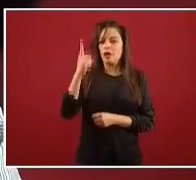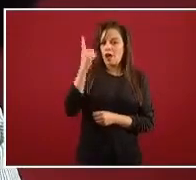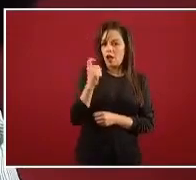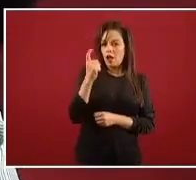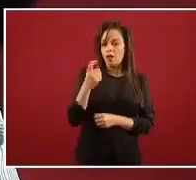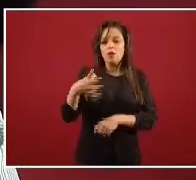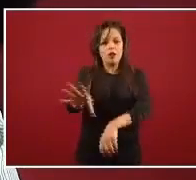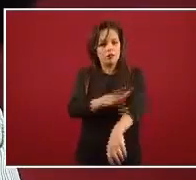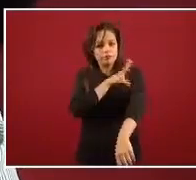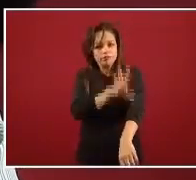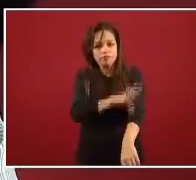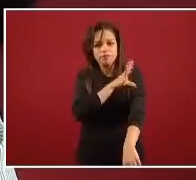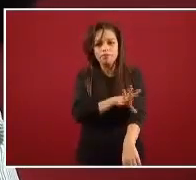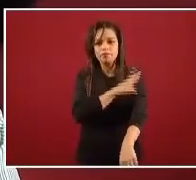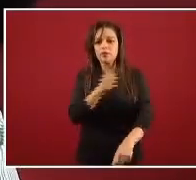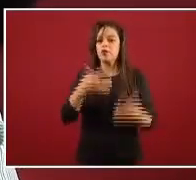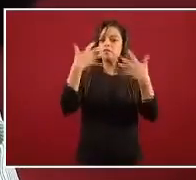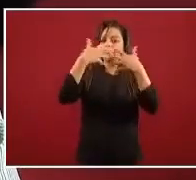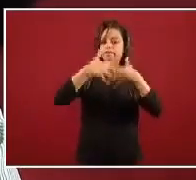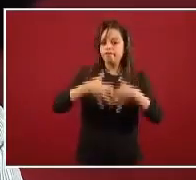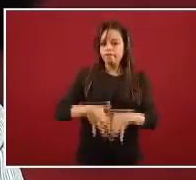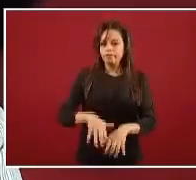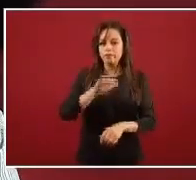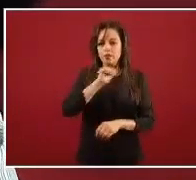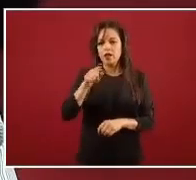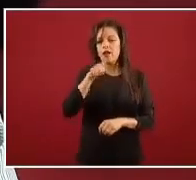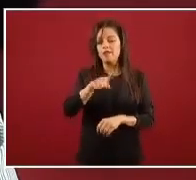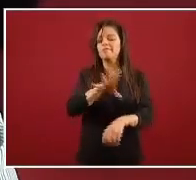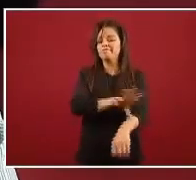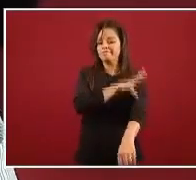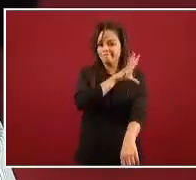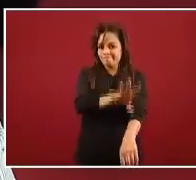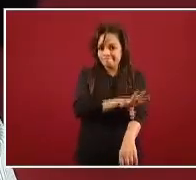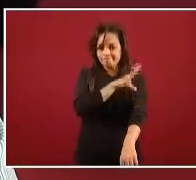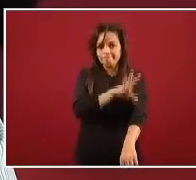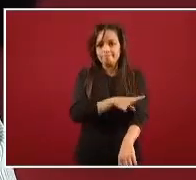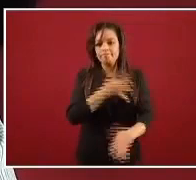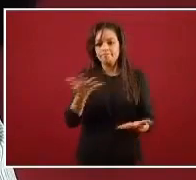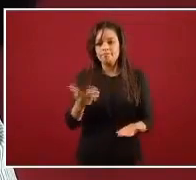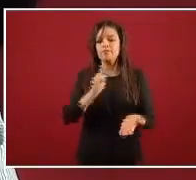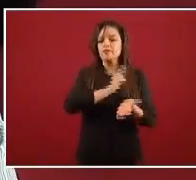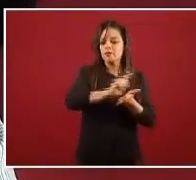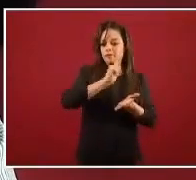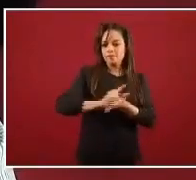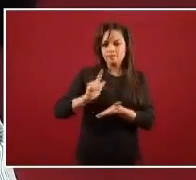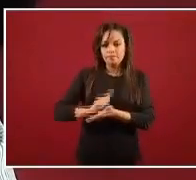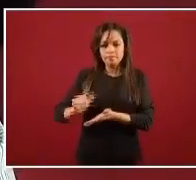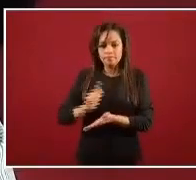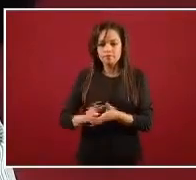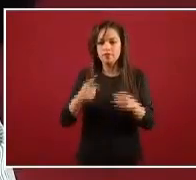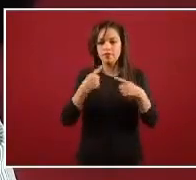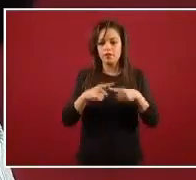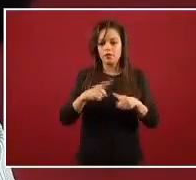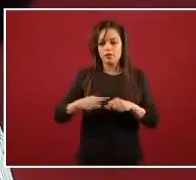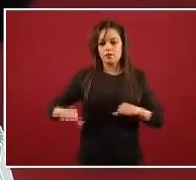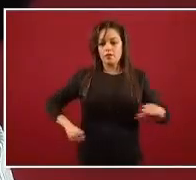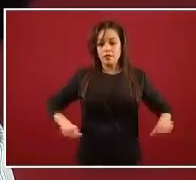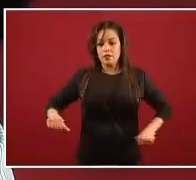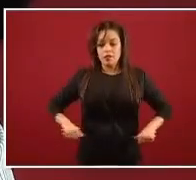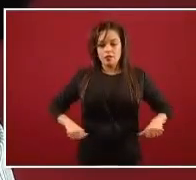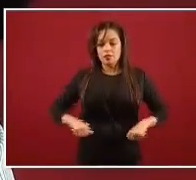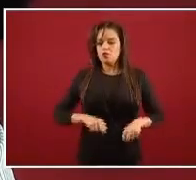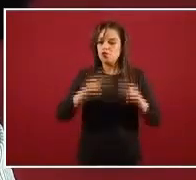la energía, producción y comercialización de energía, el servicio de limpia, actividades